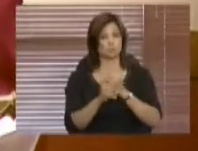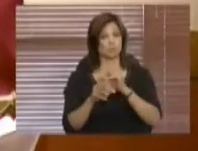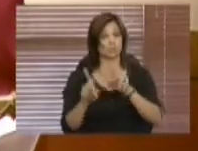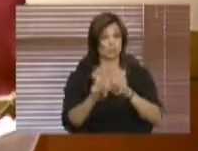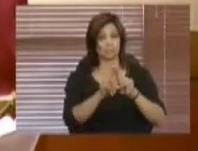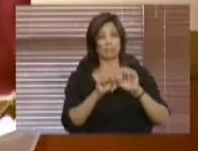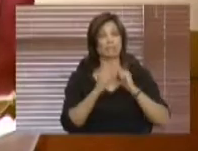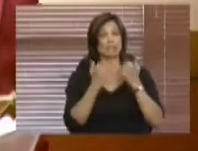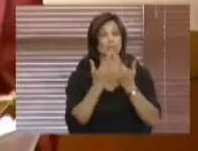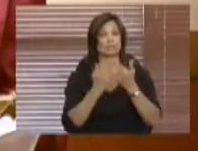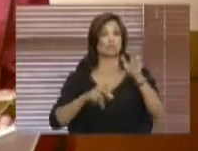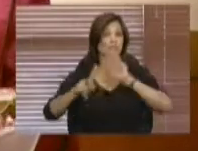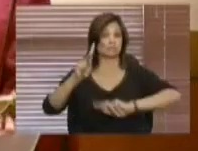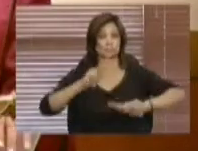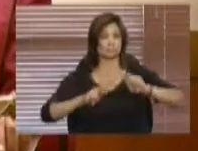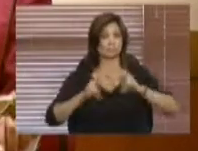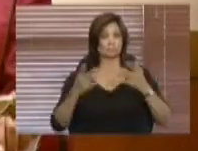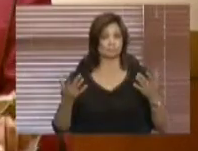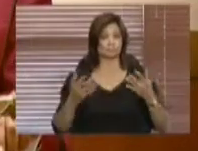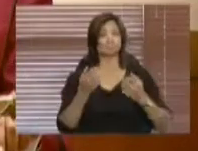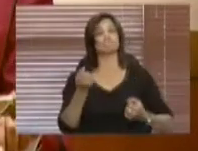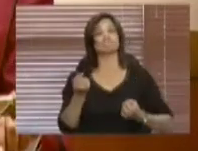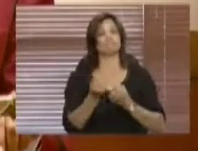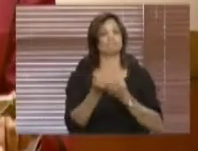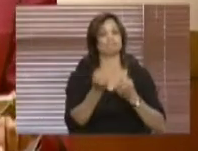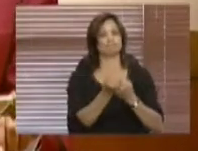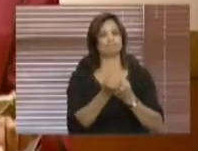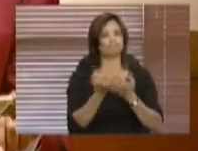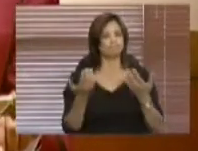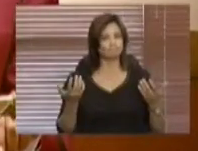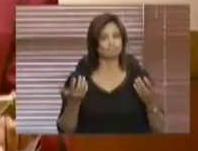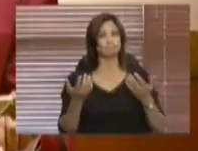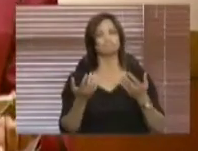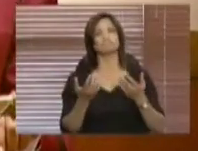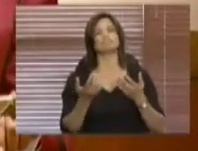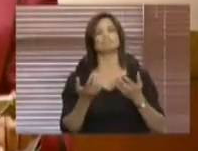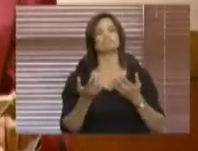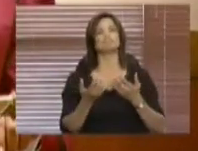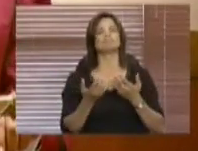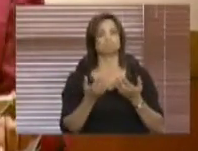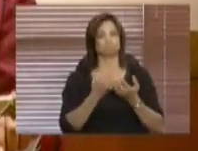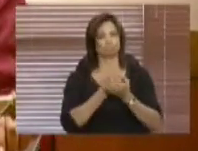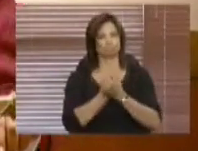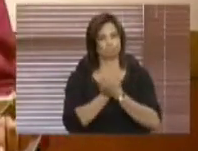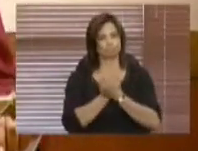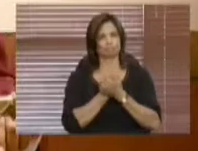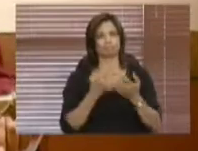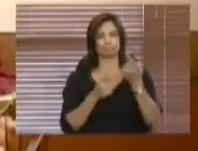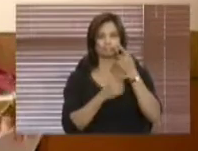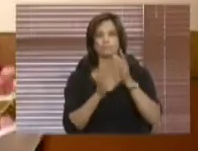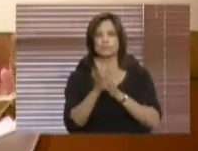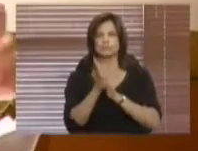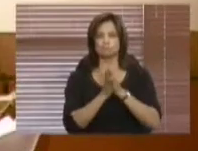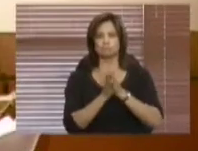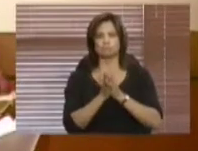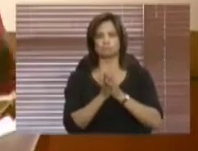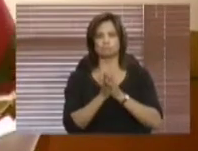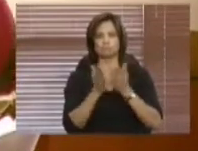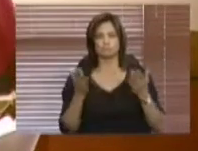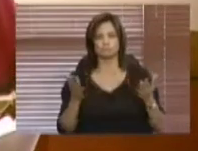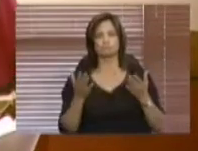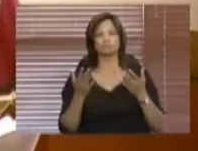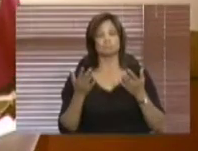la sociedad civil. Nuestro apoyo es caluroso y entusiasta.